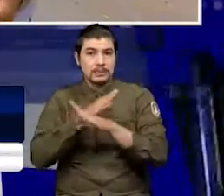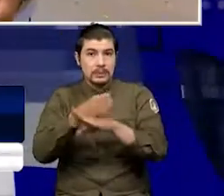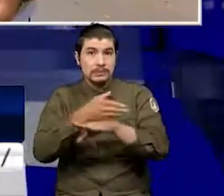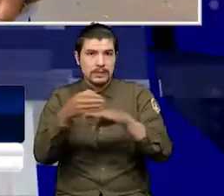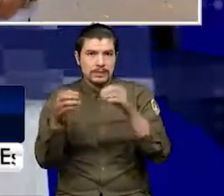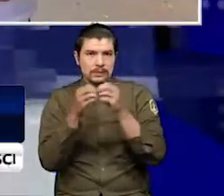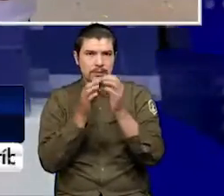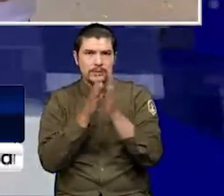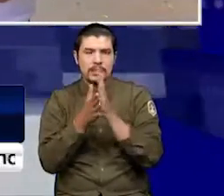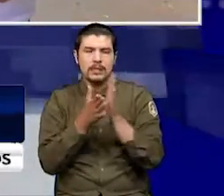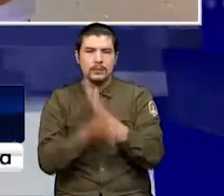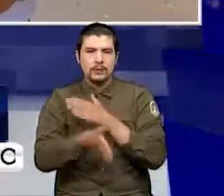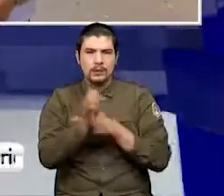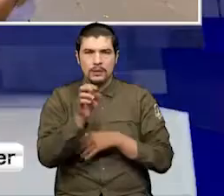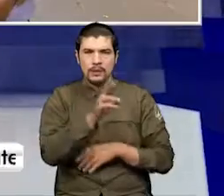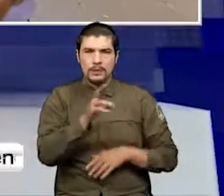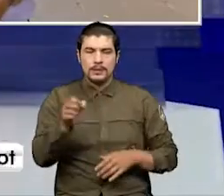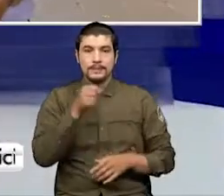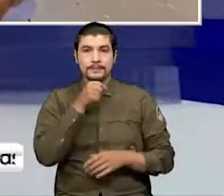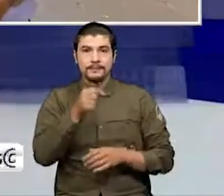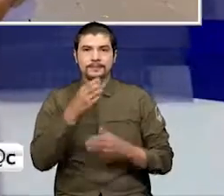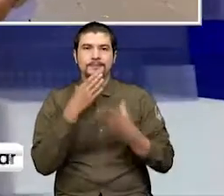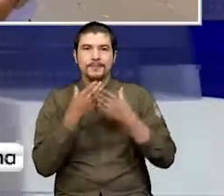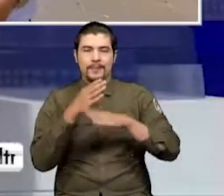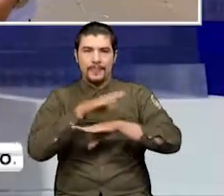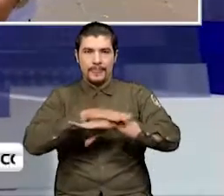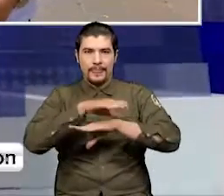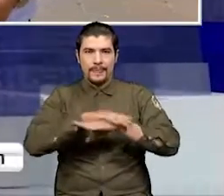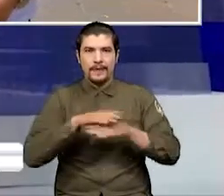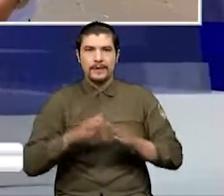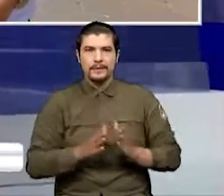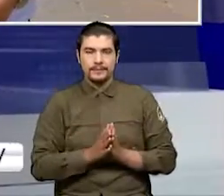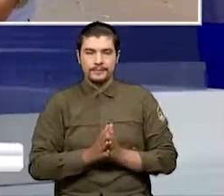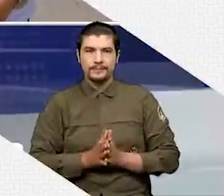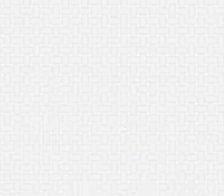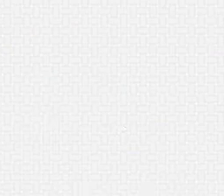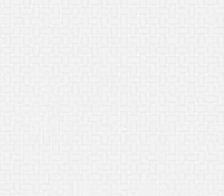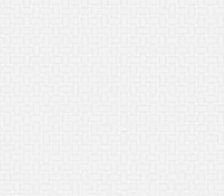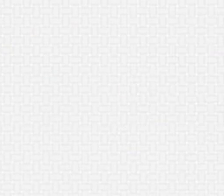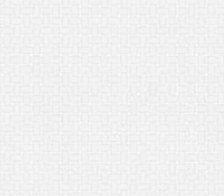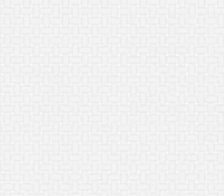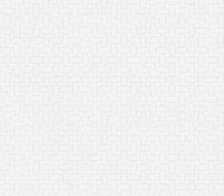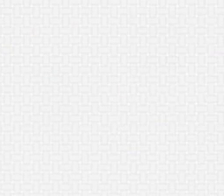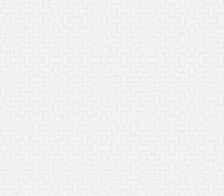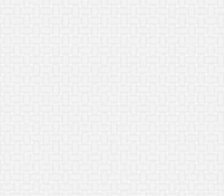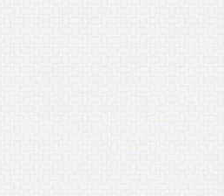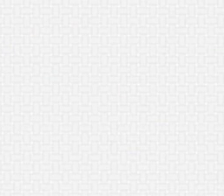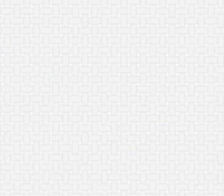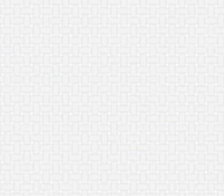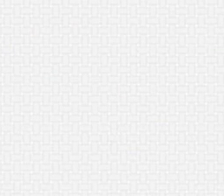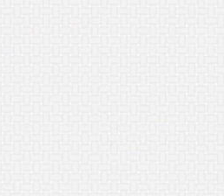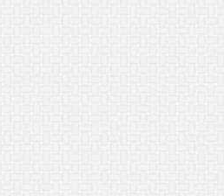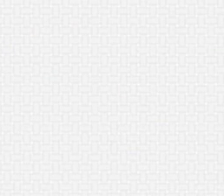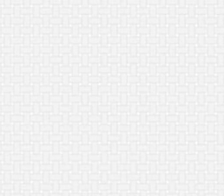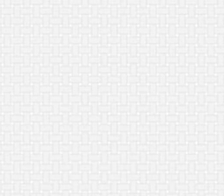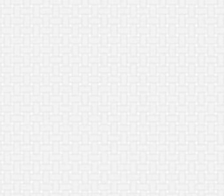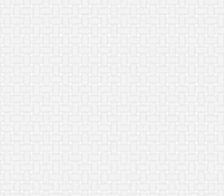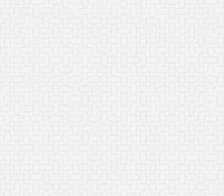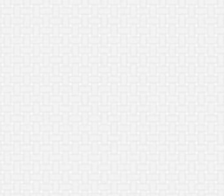información con la cámara de david garcía informó geither los gatos cuadros para oriente noticias que han antro puntocom